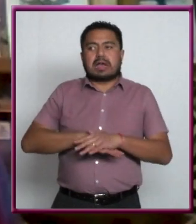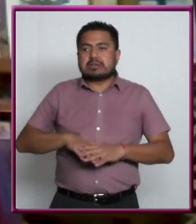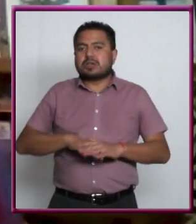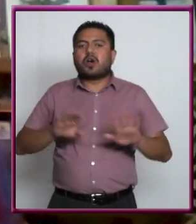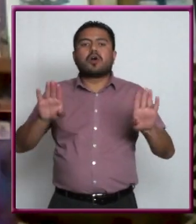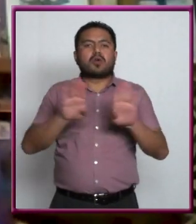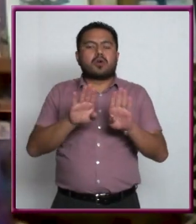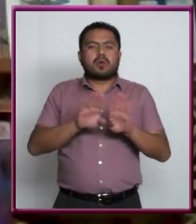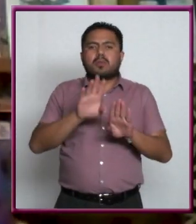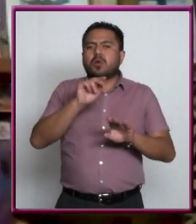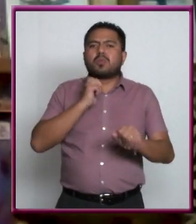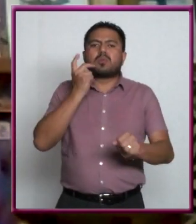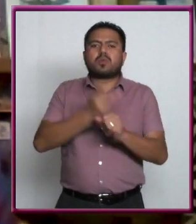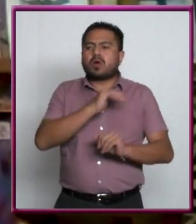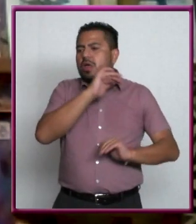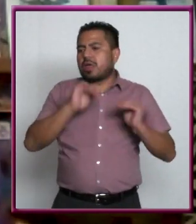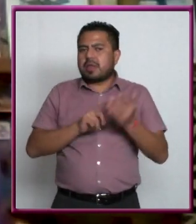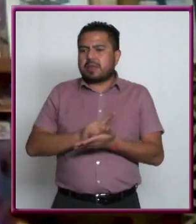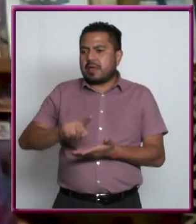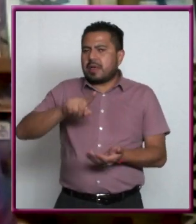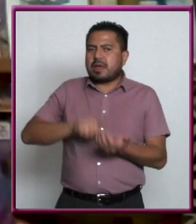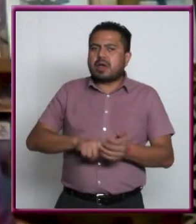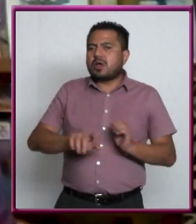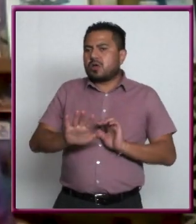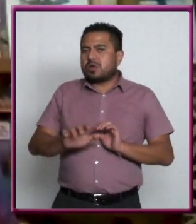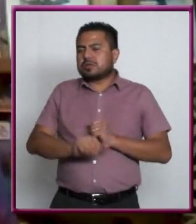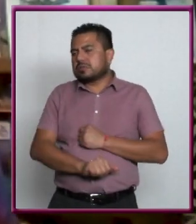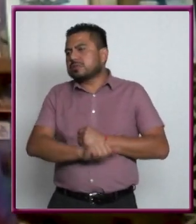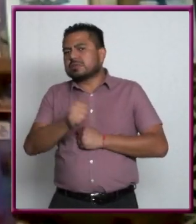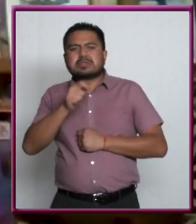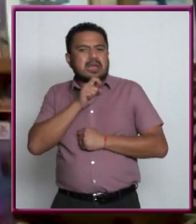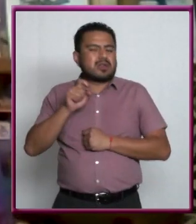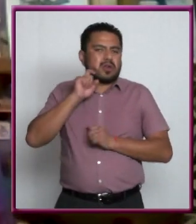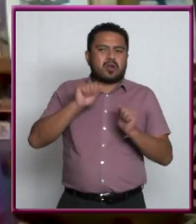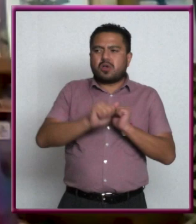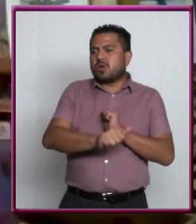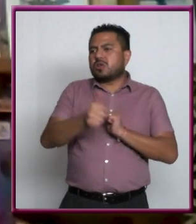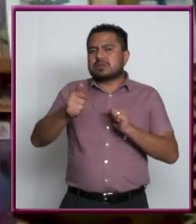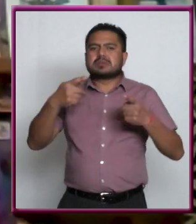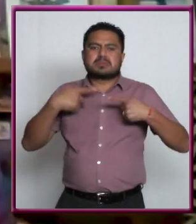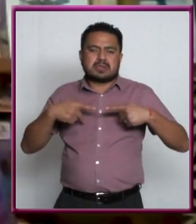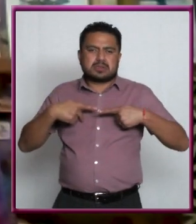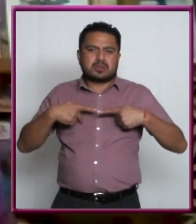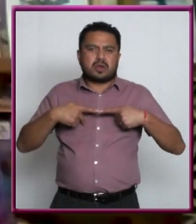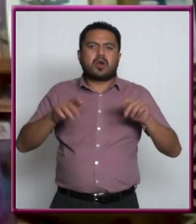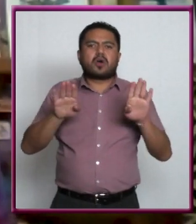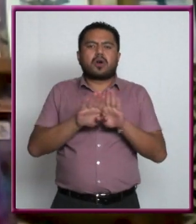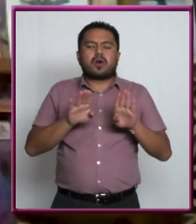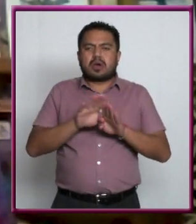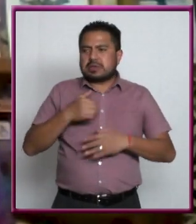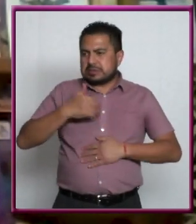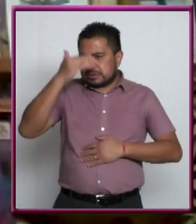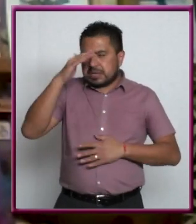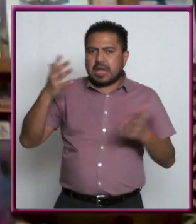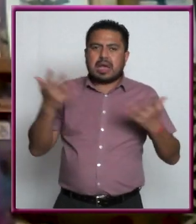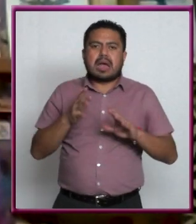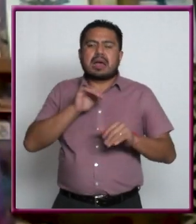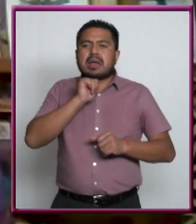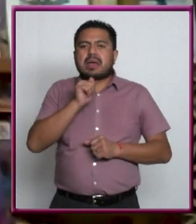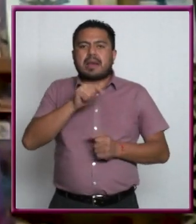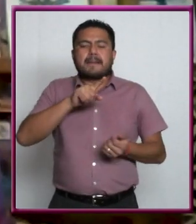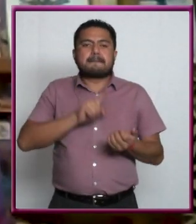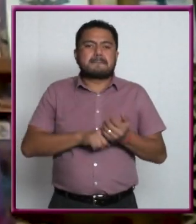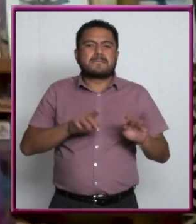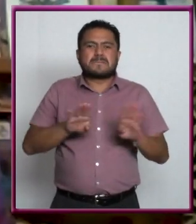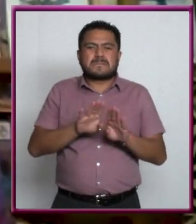es básica. ¿Cómo no vulnero el derecho de la otra o los derechos sexuales de las otras personas? ¿Cómo sé que no estoy